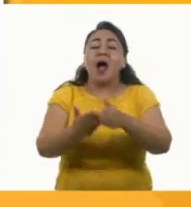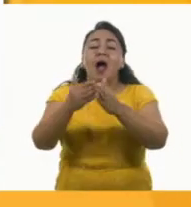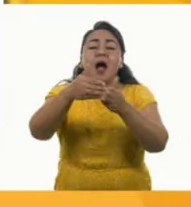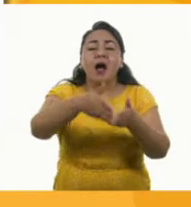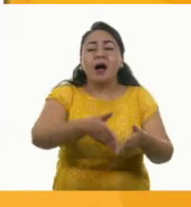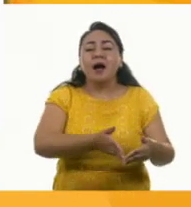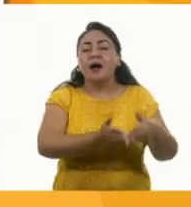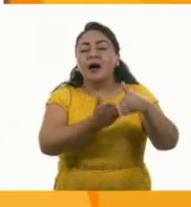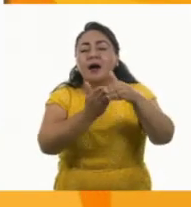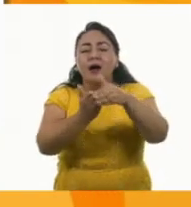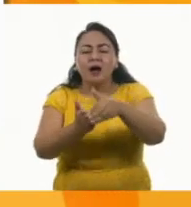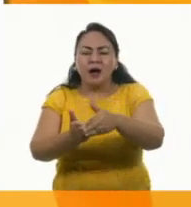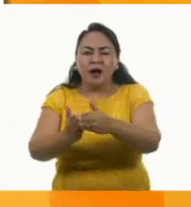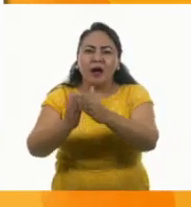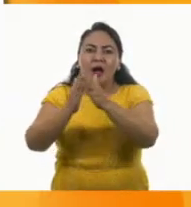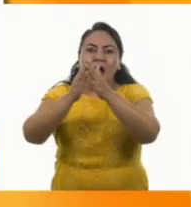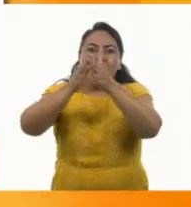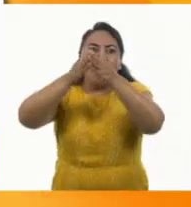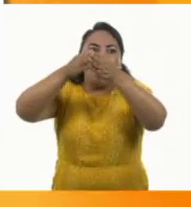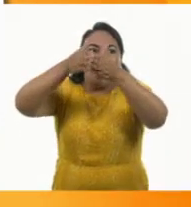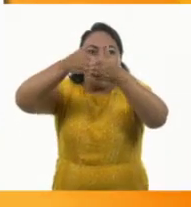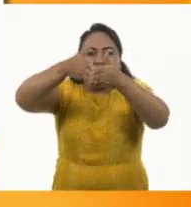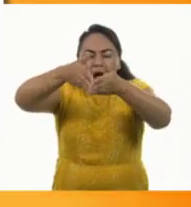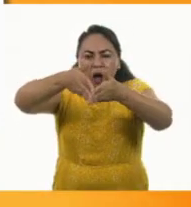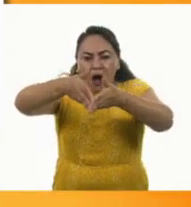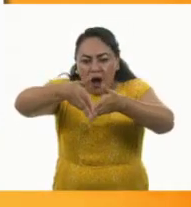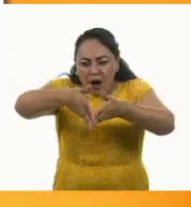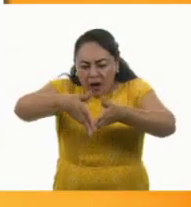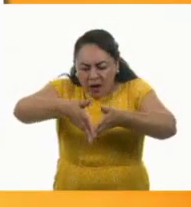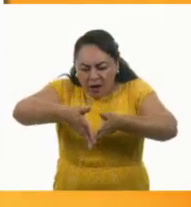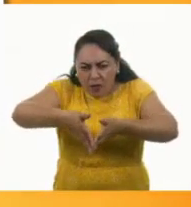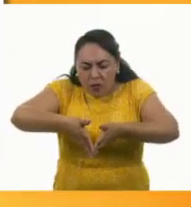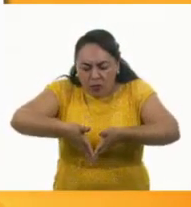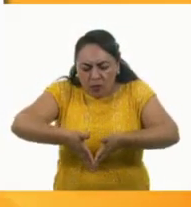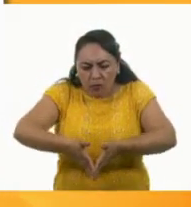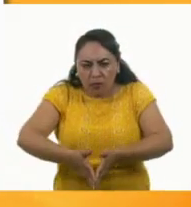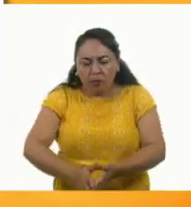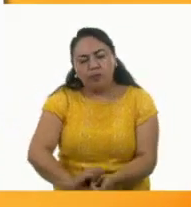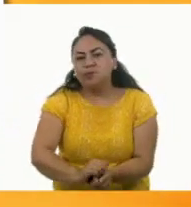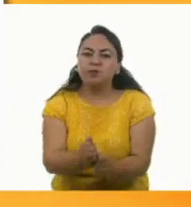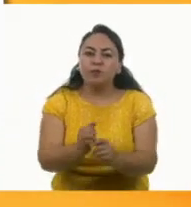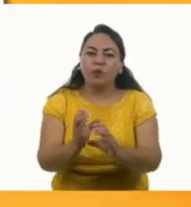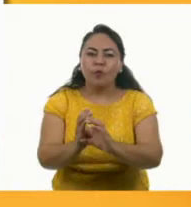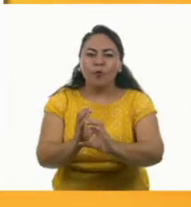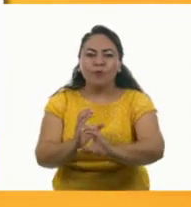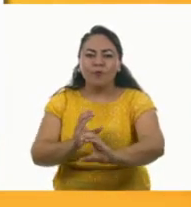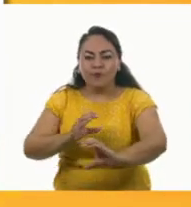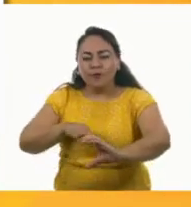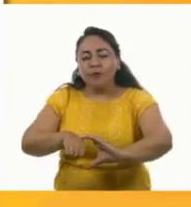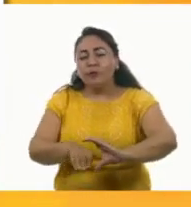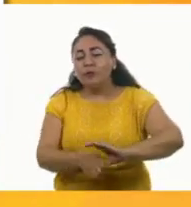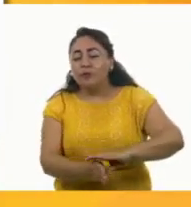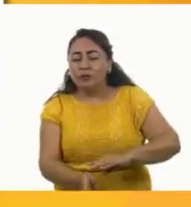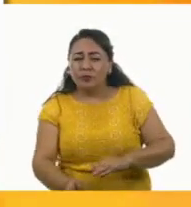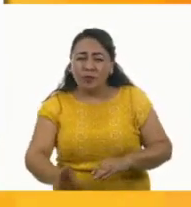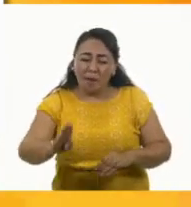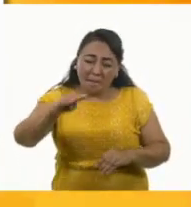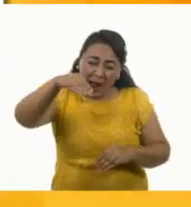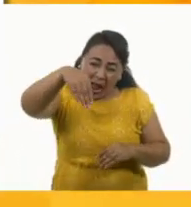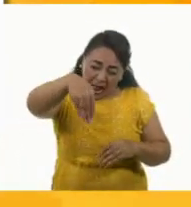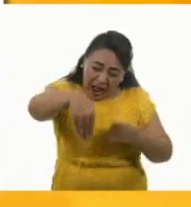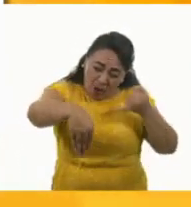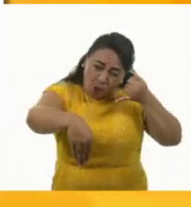Poco a poco, el barco se sumergió en el agua y, como un submarino, llegó a las profundidades más